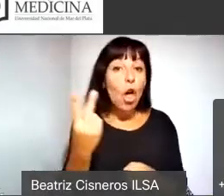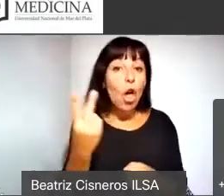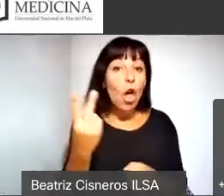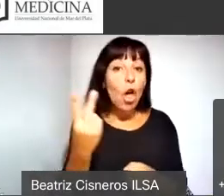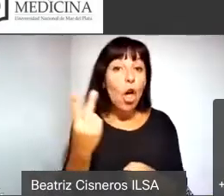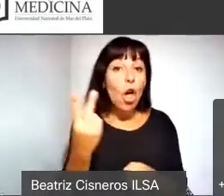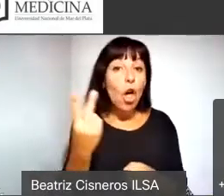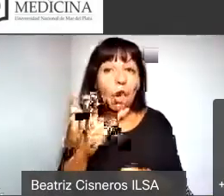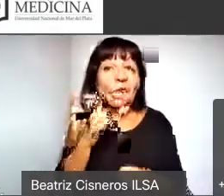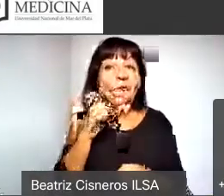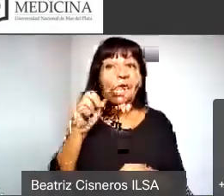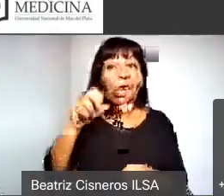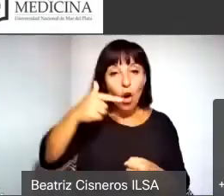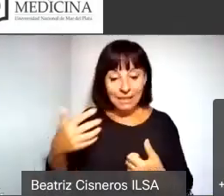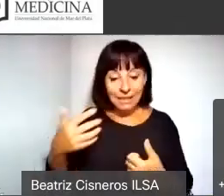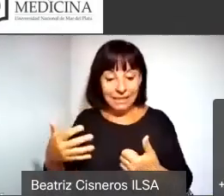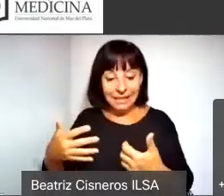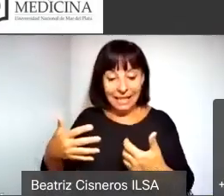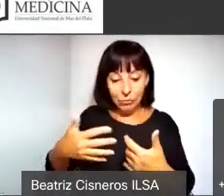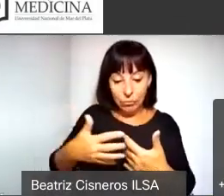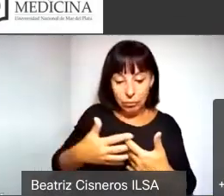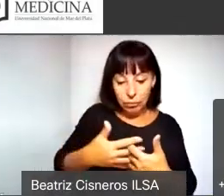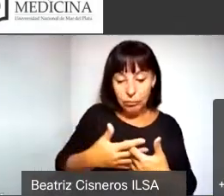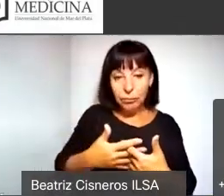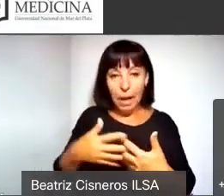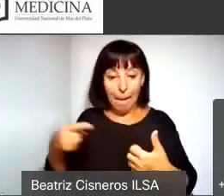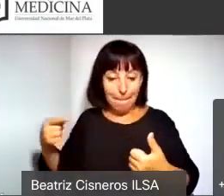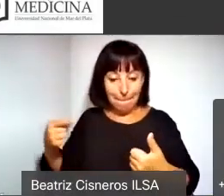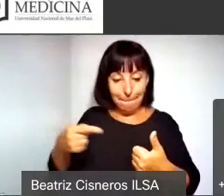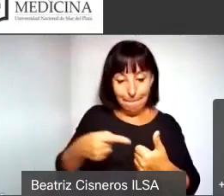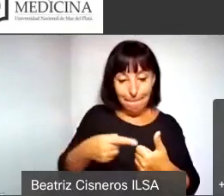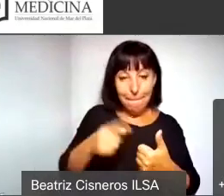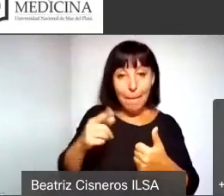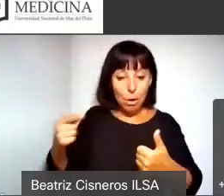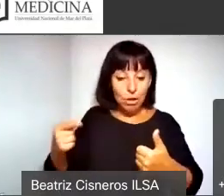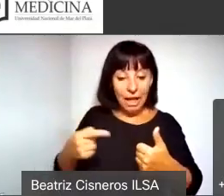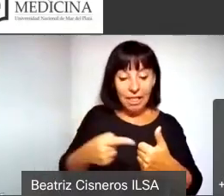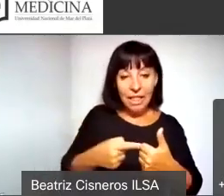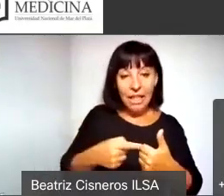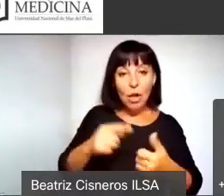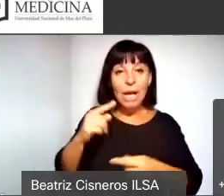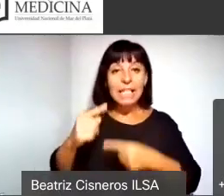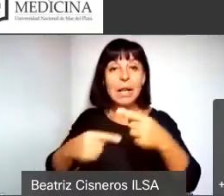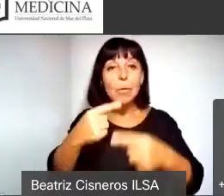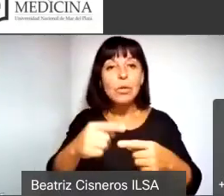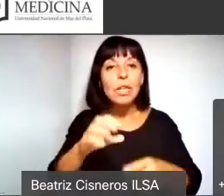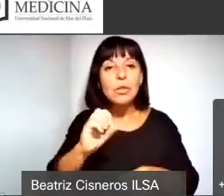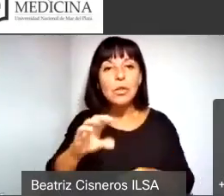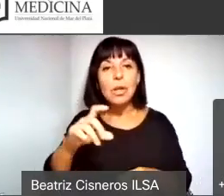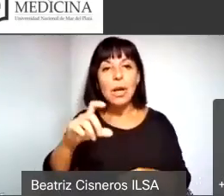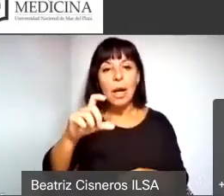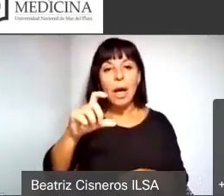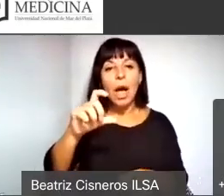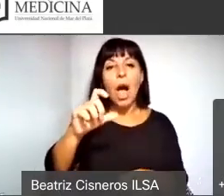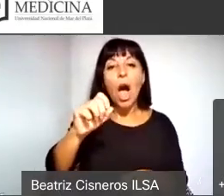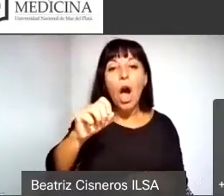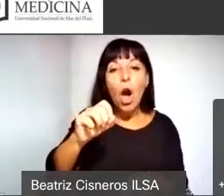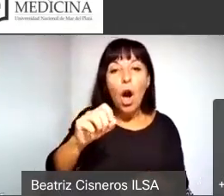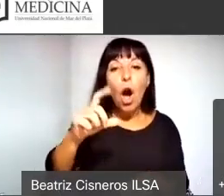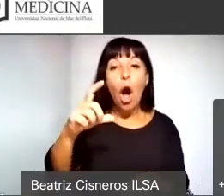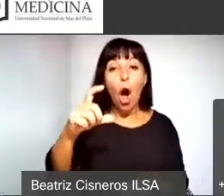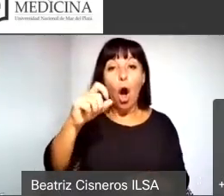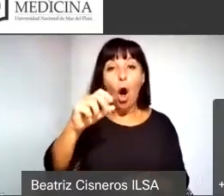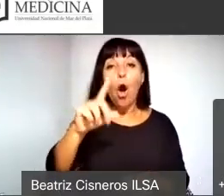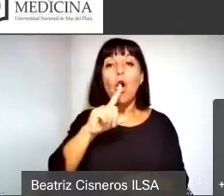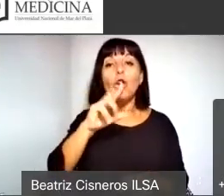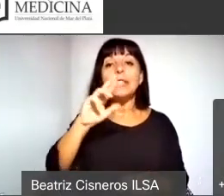la membrana plasmática y lo hacen en el mismo sentido, ese proceso recibe el nombre de cotransporte. Y cuando